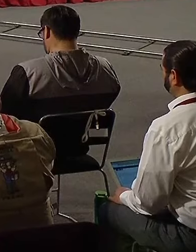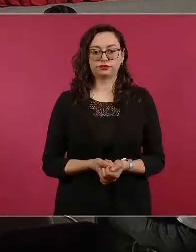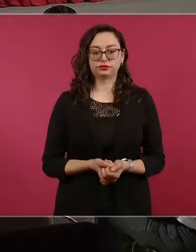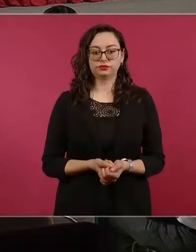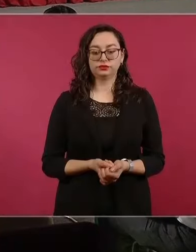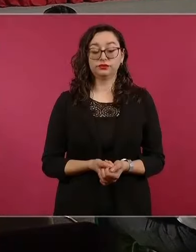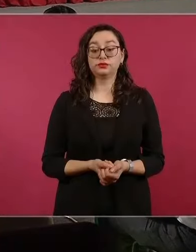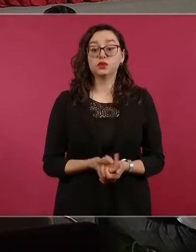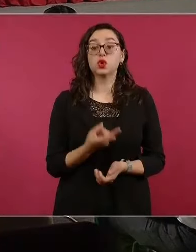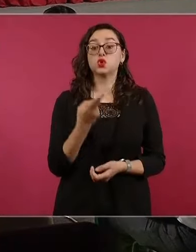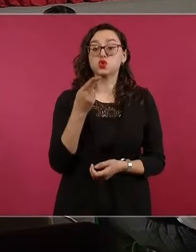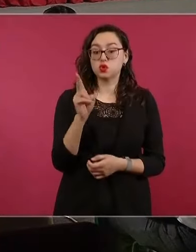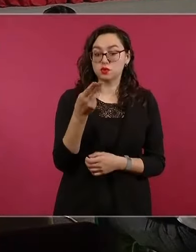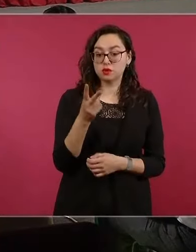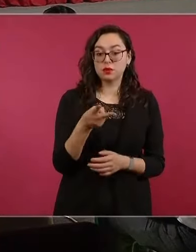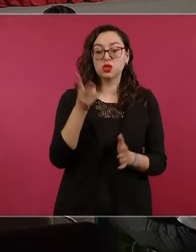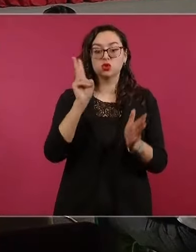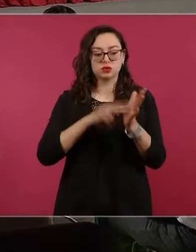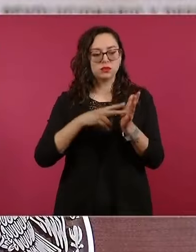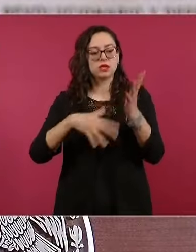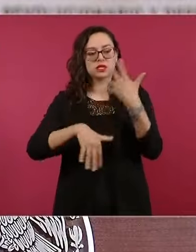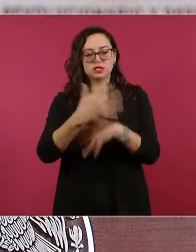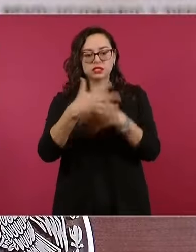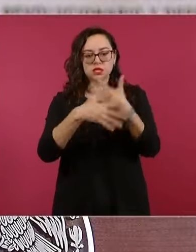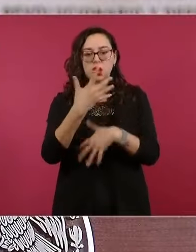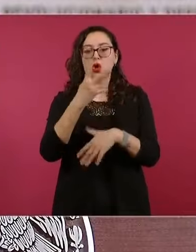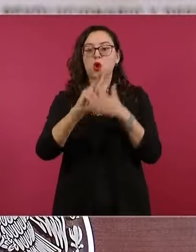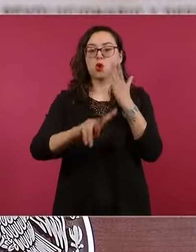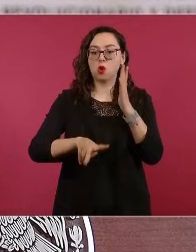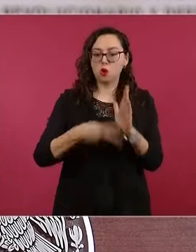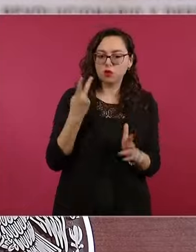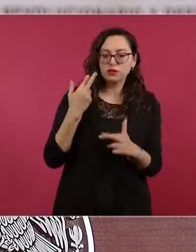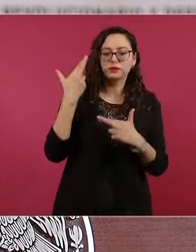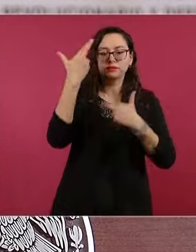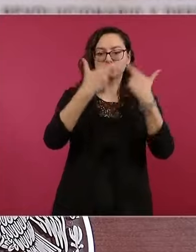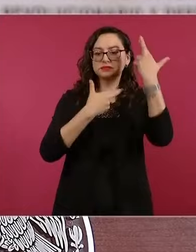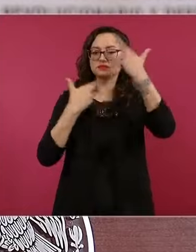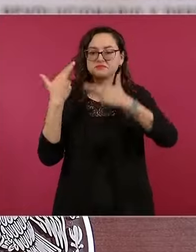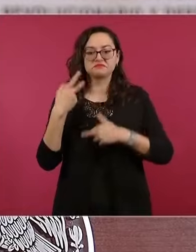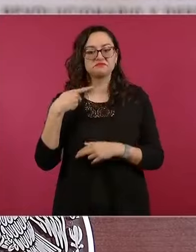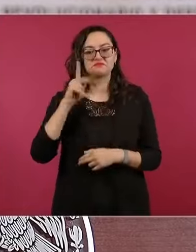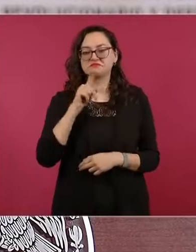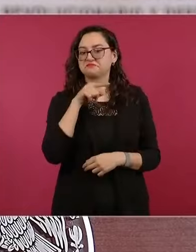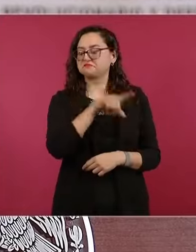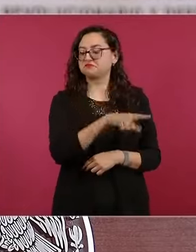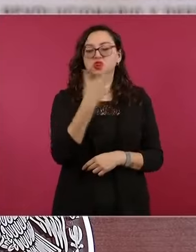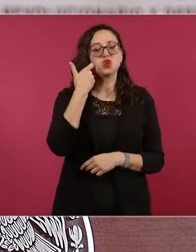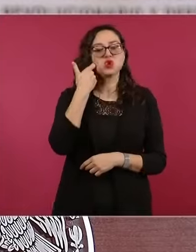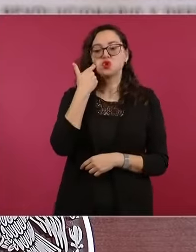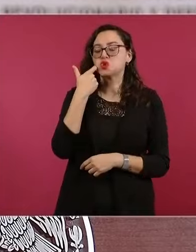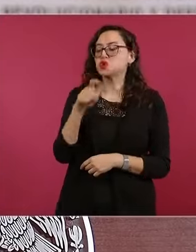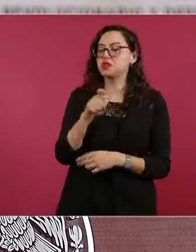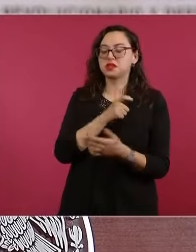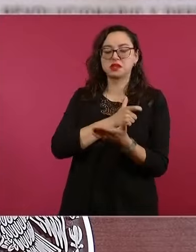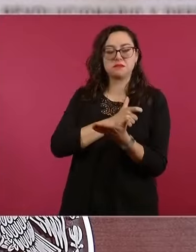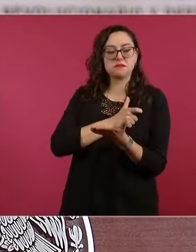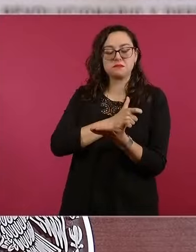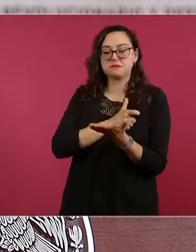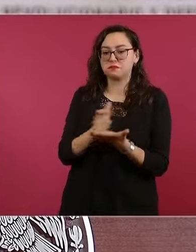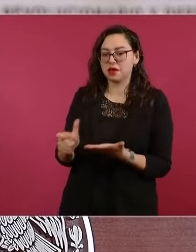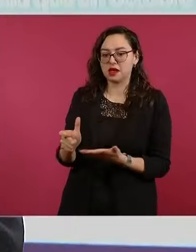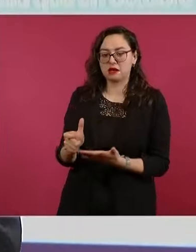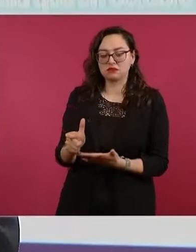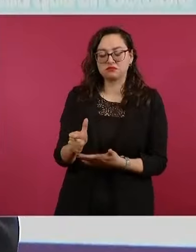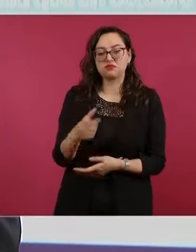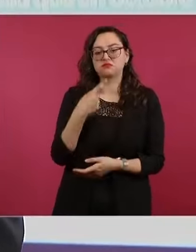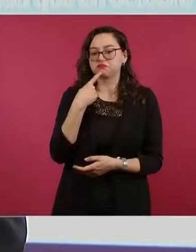este tema. Pero no estando de acuerdo con esta determinación, la empresa se inconformó y